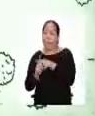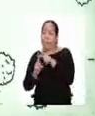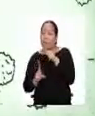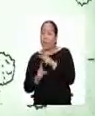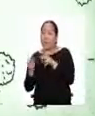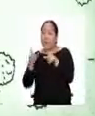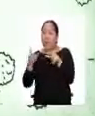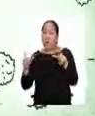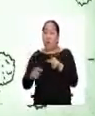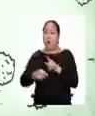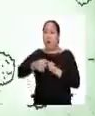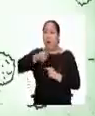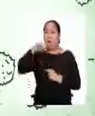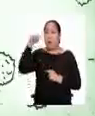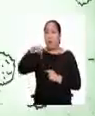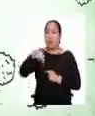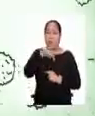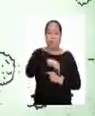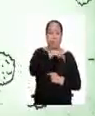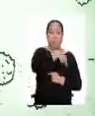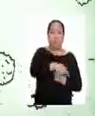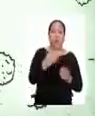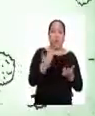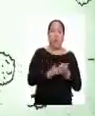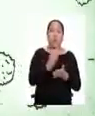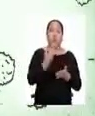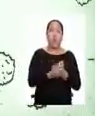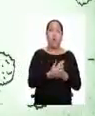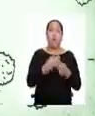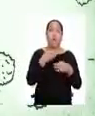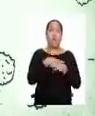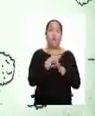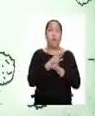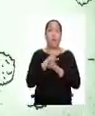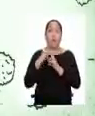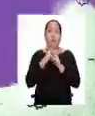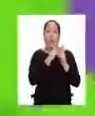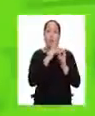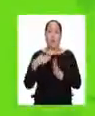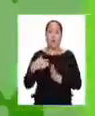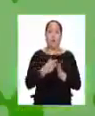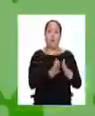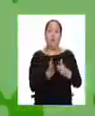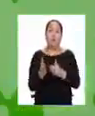lo cual acabó por constituir un nuevo curso del río.